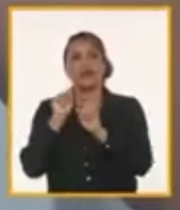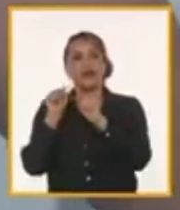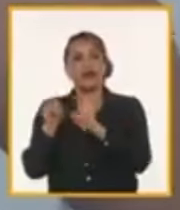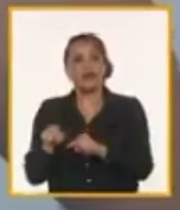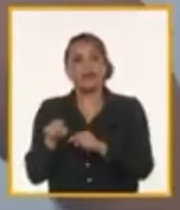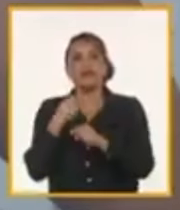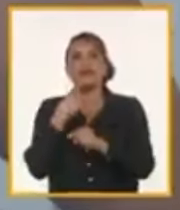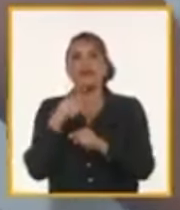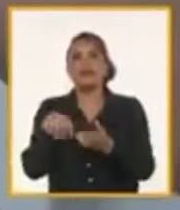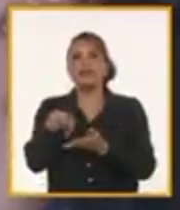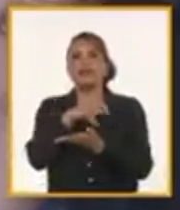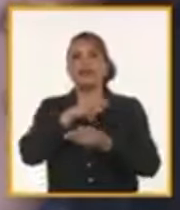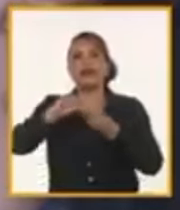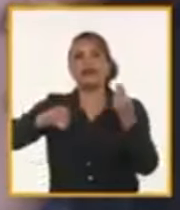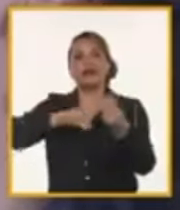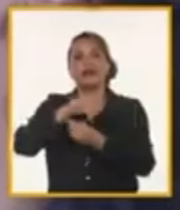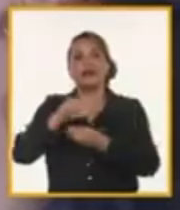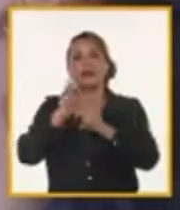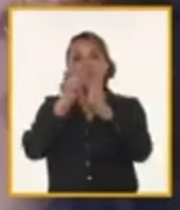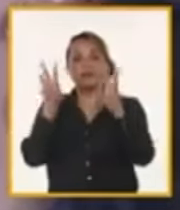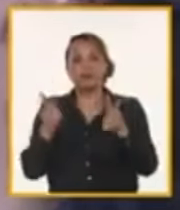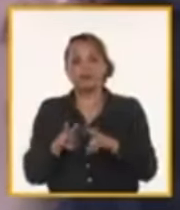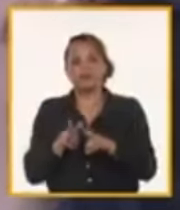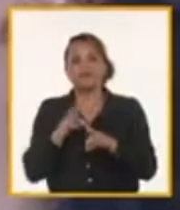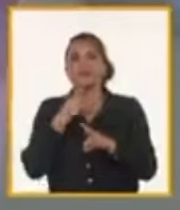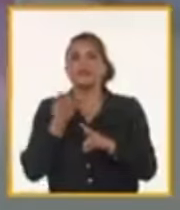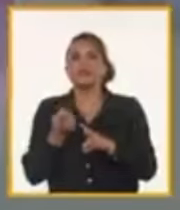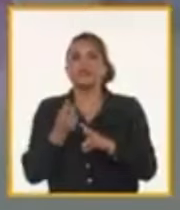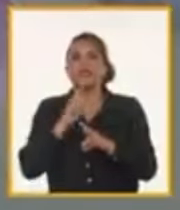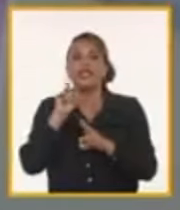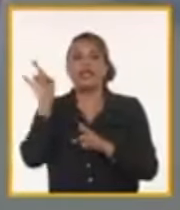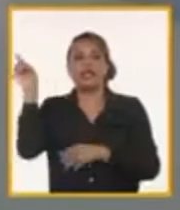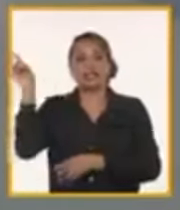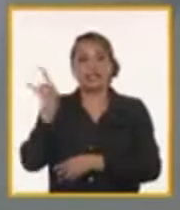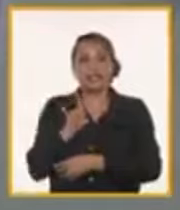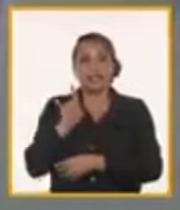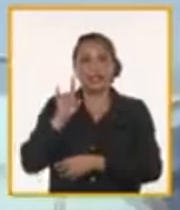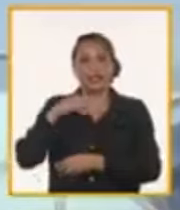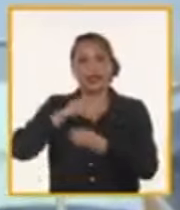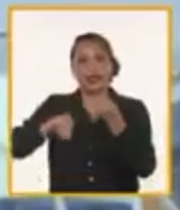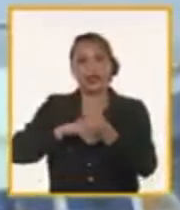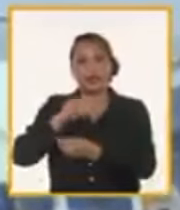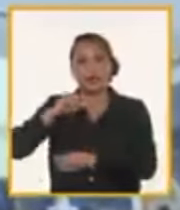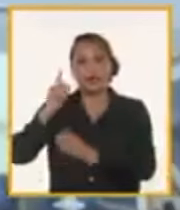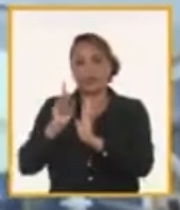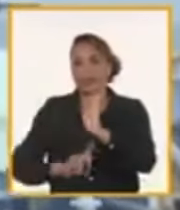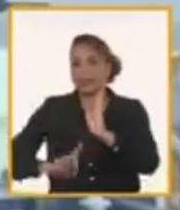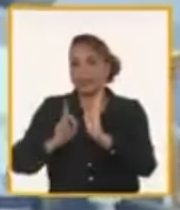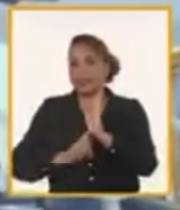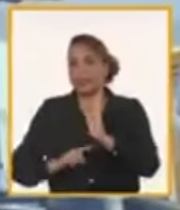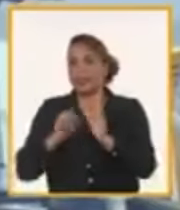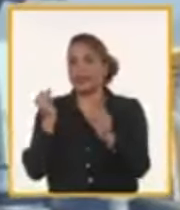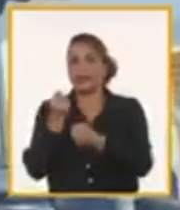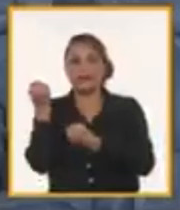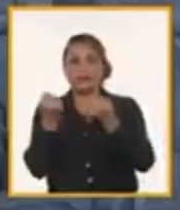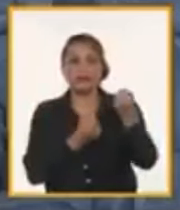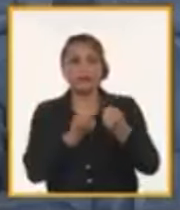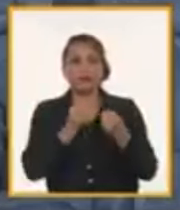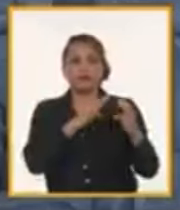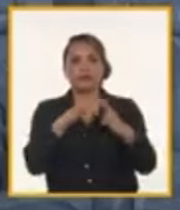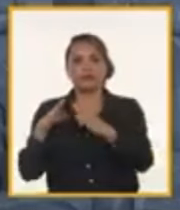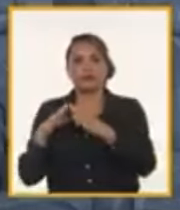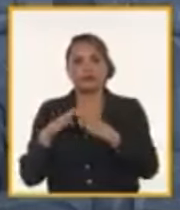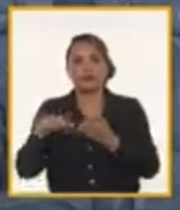escenarios de la transformación digital las fuentes renovables de energía el transporte y la labor en barrios y comunidades el